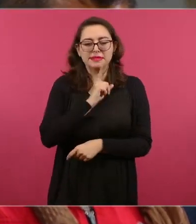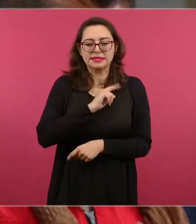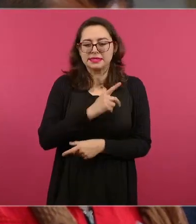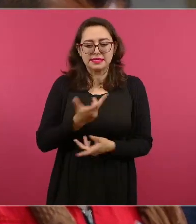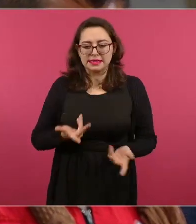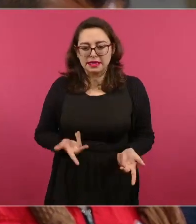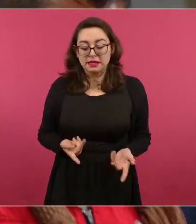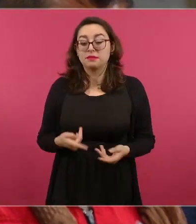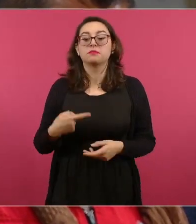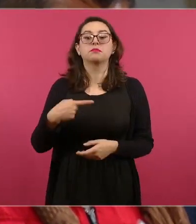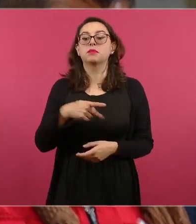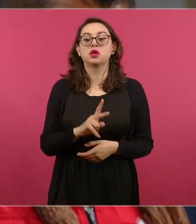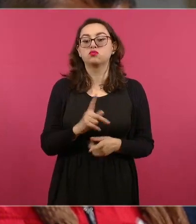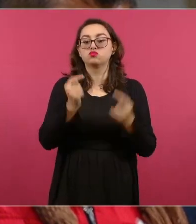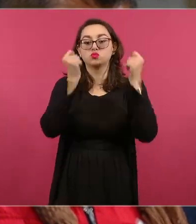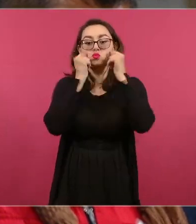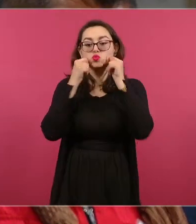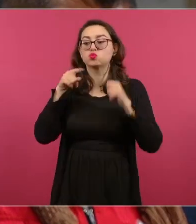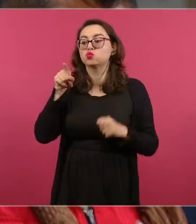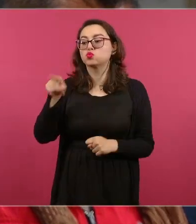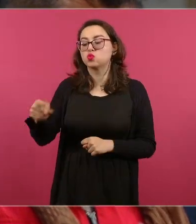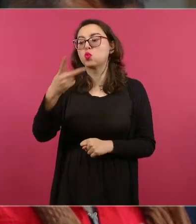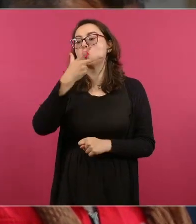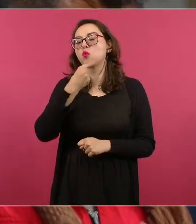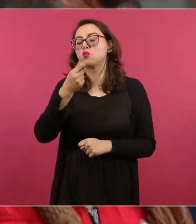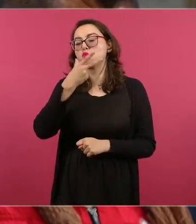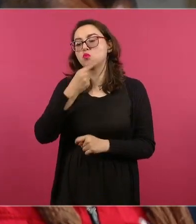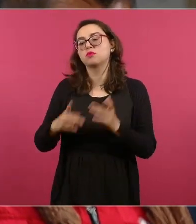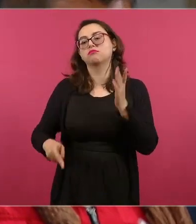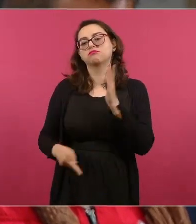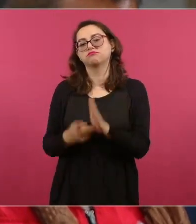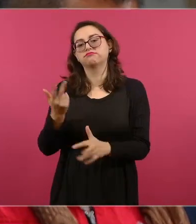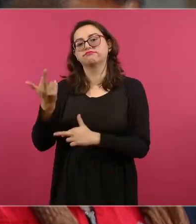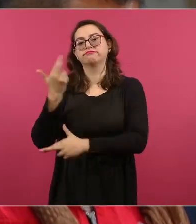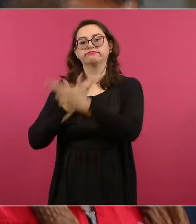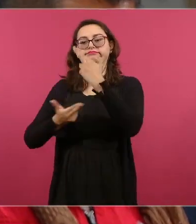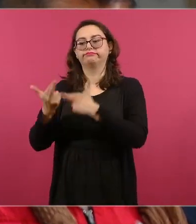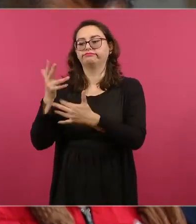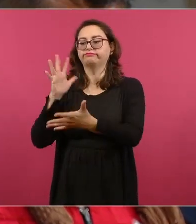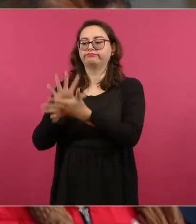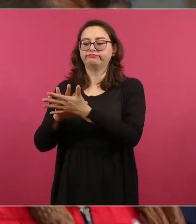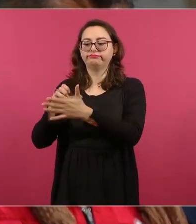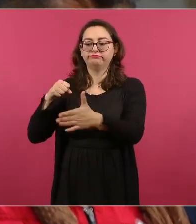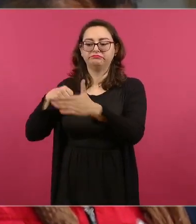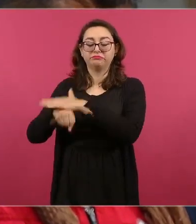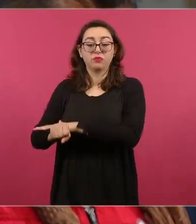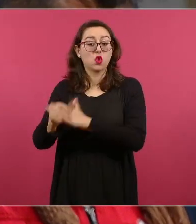para poder revocar dicho beneficio sin poder corroborar nada, violentando